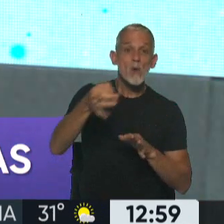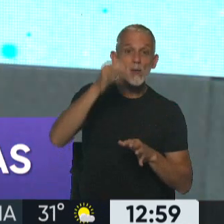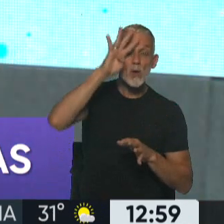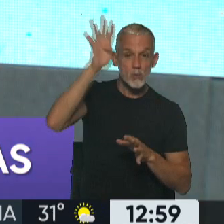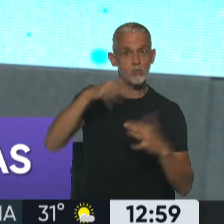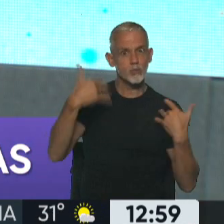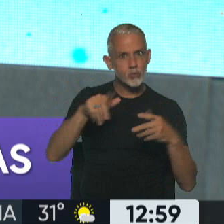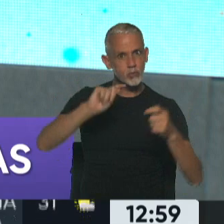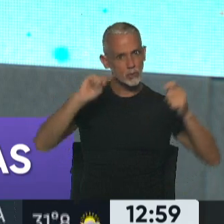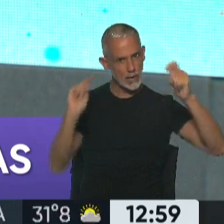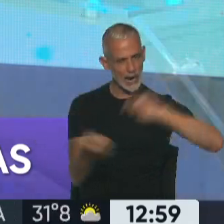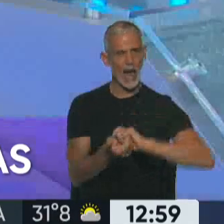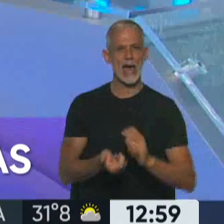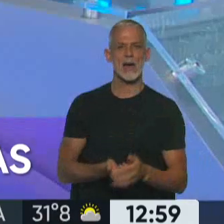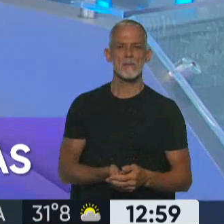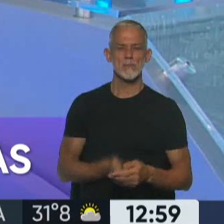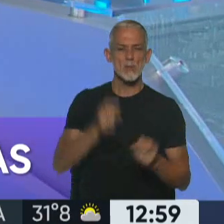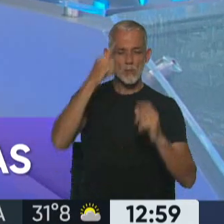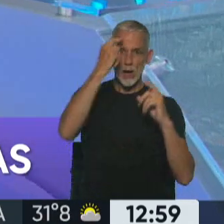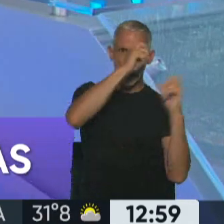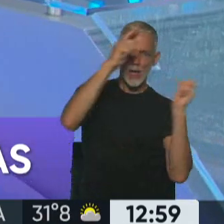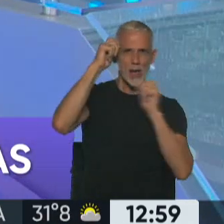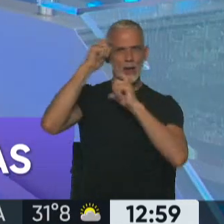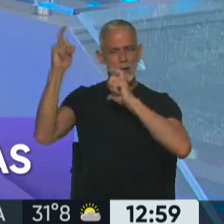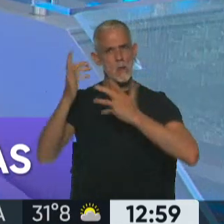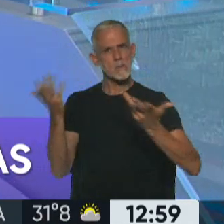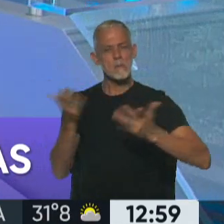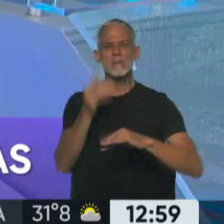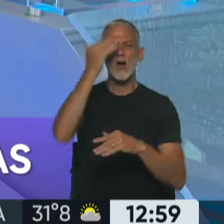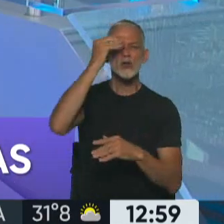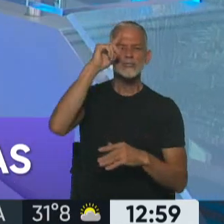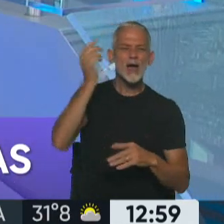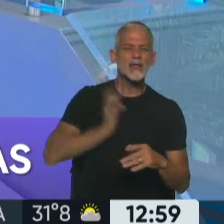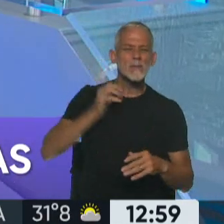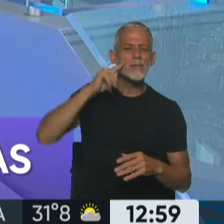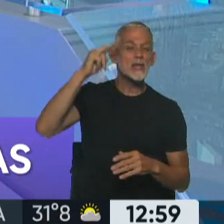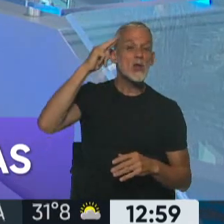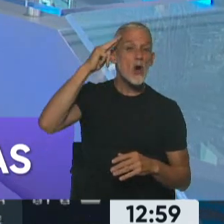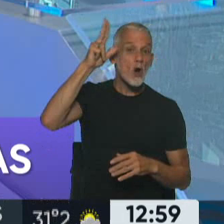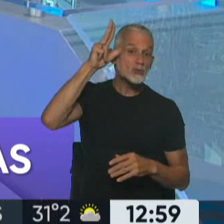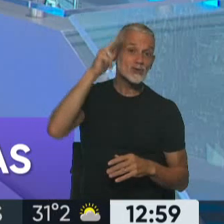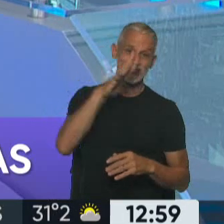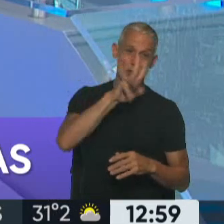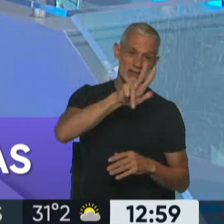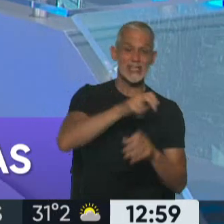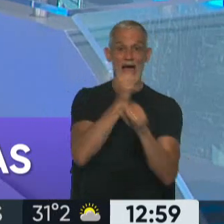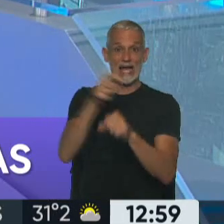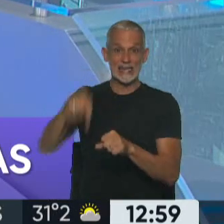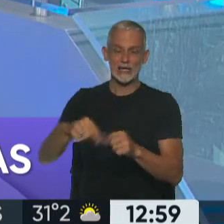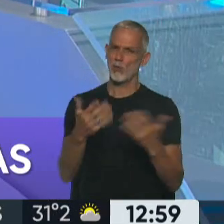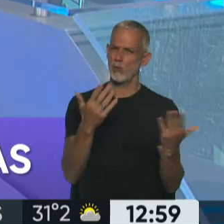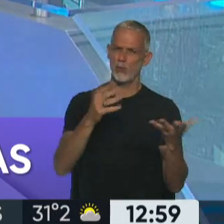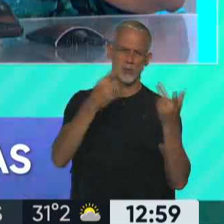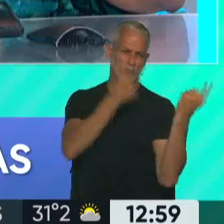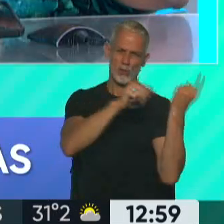cambio sustancial, ¿no? Fue un cambio de paradigma de lo que decía en la Constitución de 1853 a esta hay un